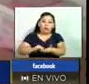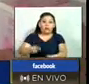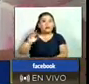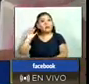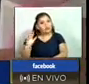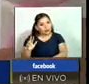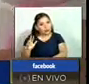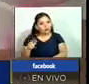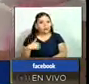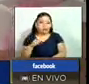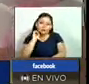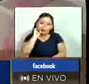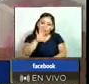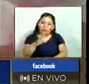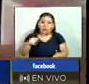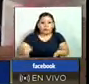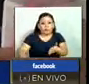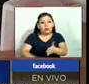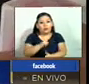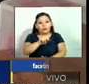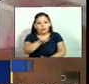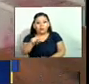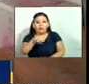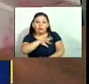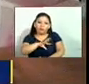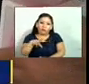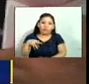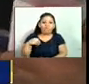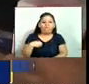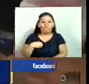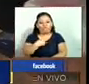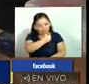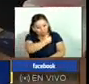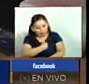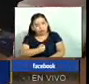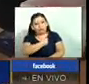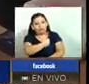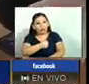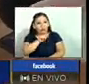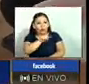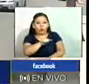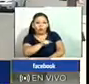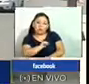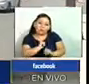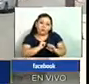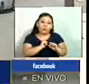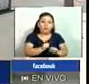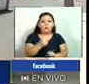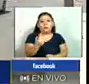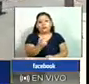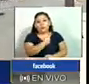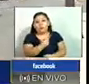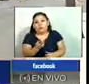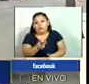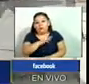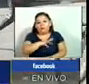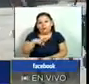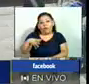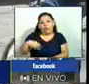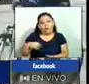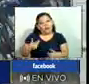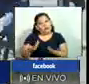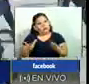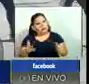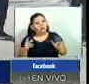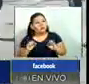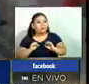lamentable como te digo porque sabemos que hay muchas familias que están sufriendo por la pérdida de esos seres queridos que se nos están adelantando